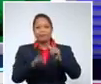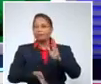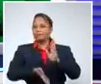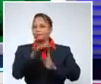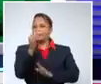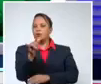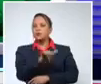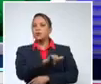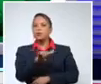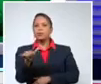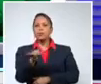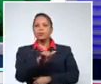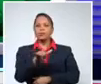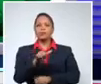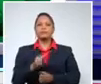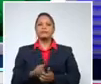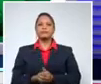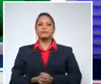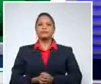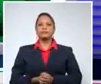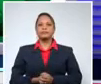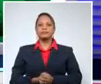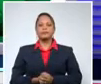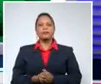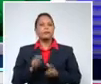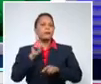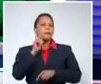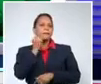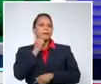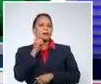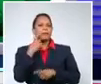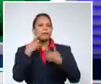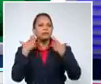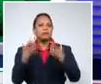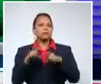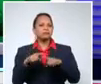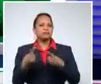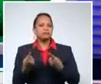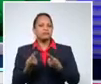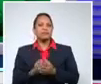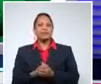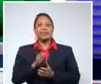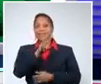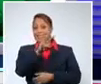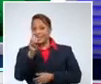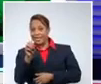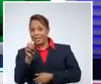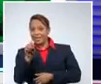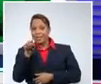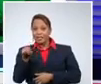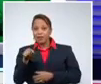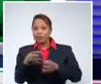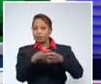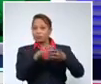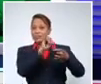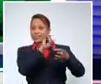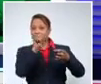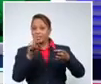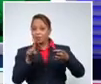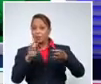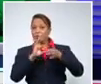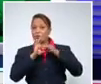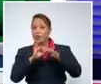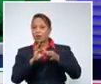que es más importante, de mucho valor, es que 30 de esos 61 pues están